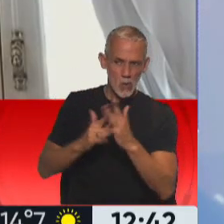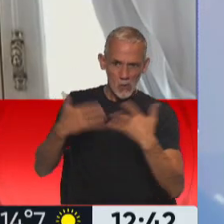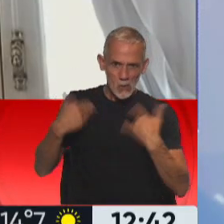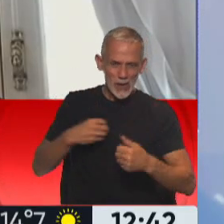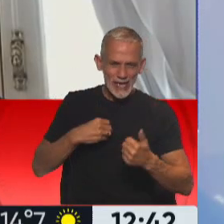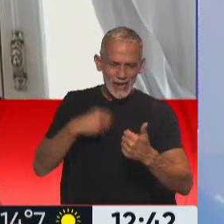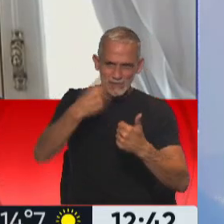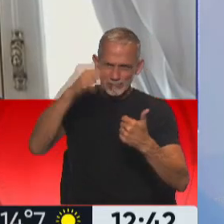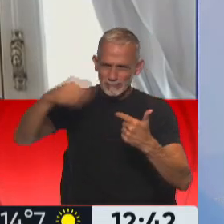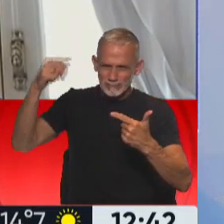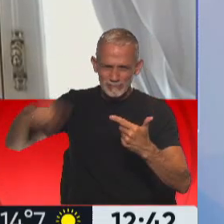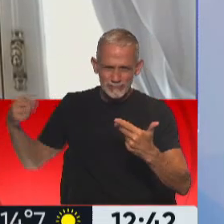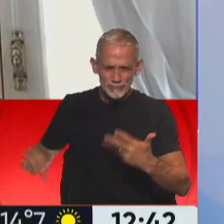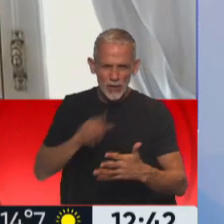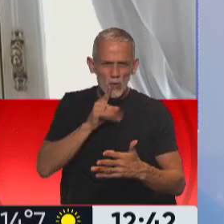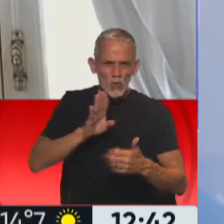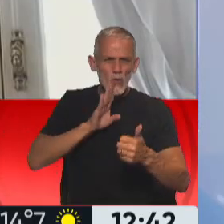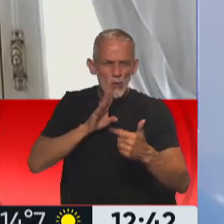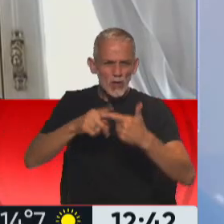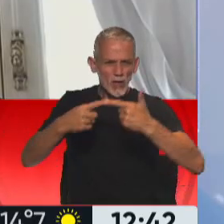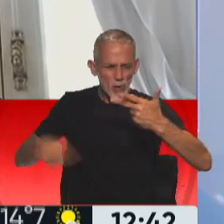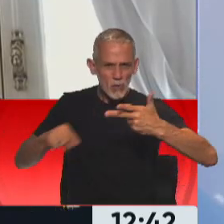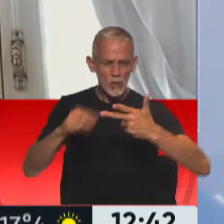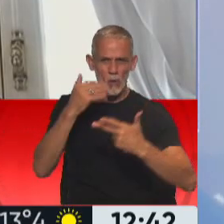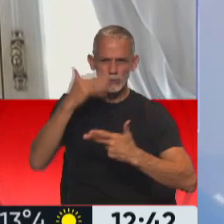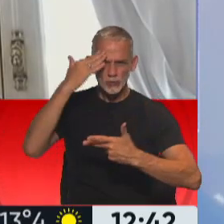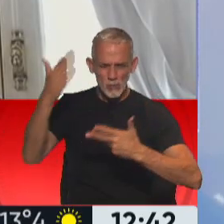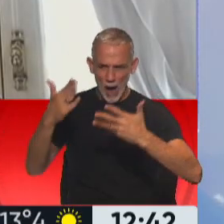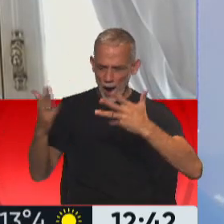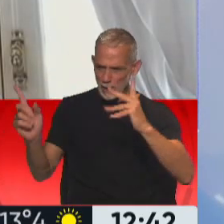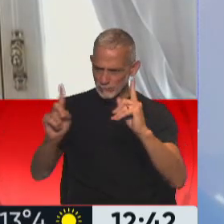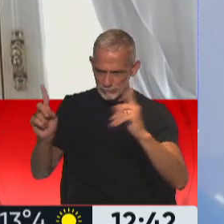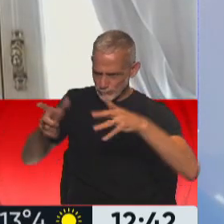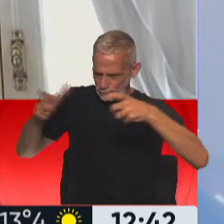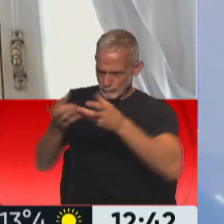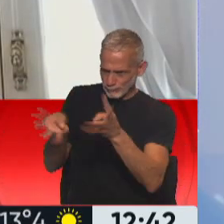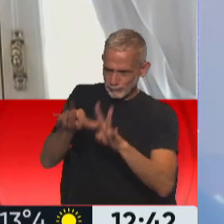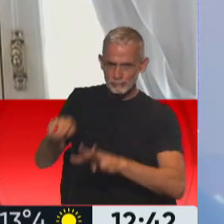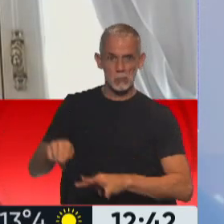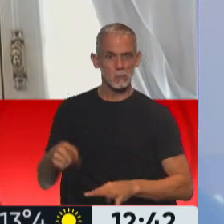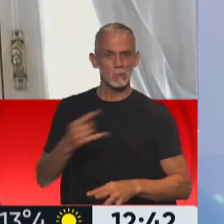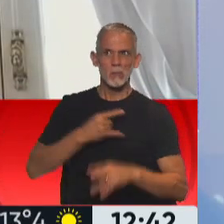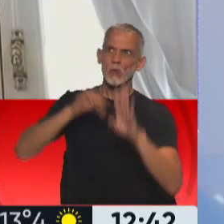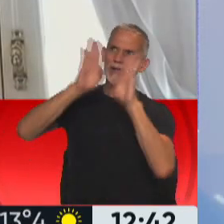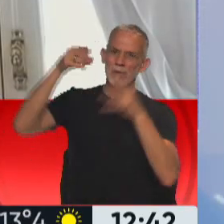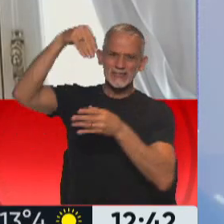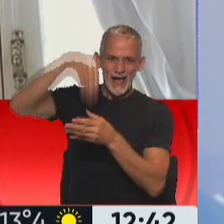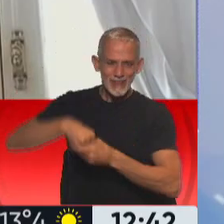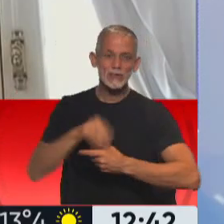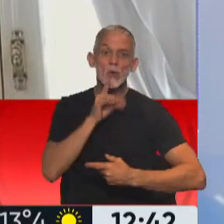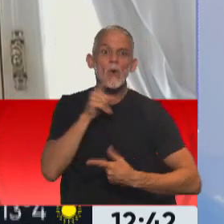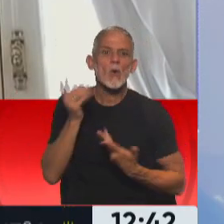fue gigante. Extraordinaria, porque Sí, fue, sí. digamos, primero en la Universidad Interestatal de